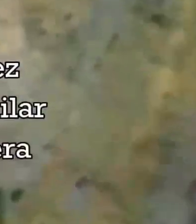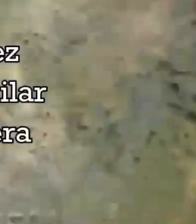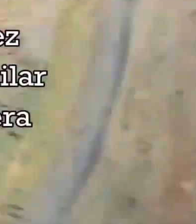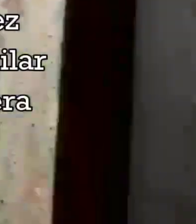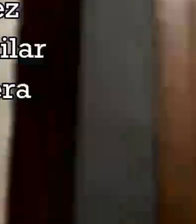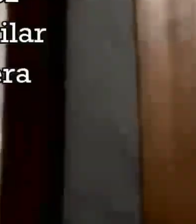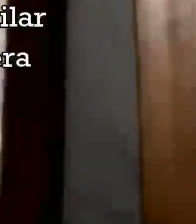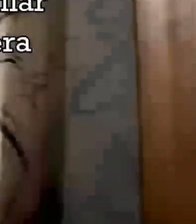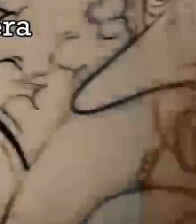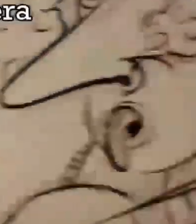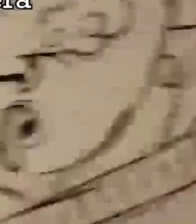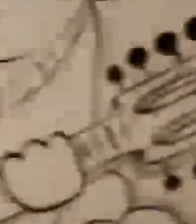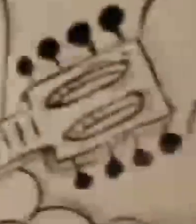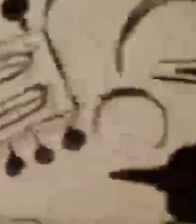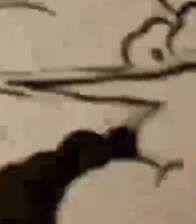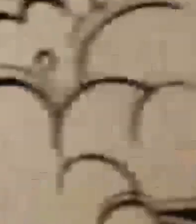¡Gracias!